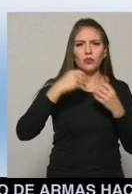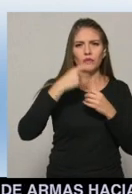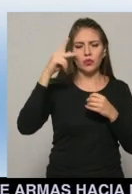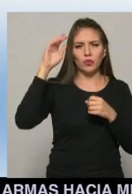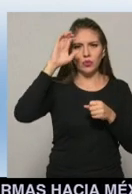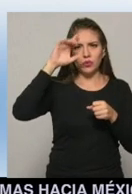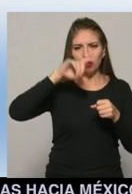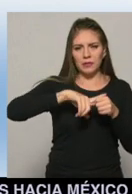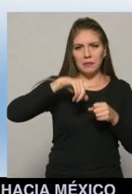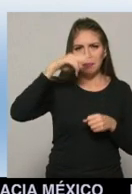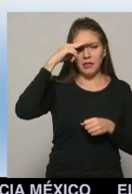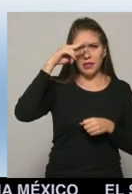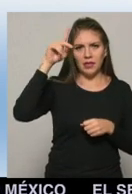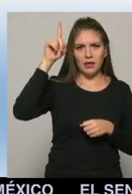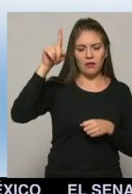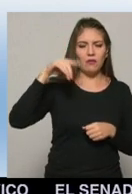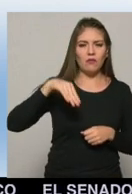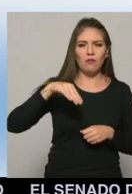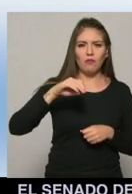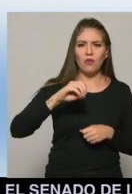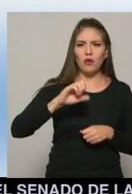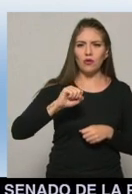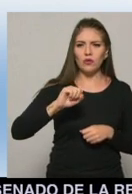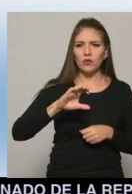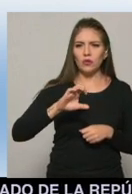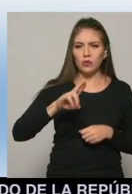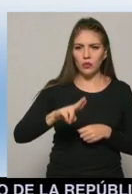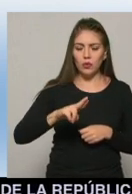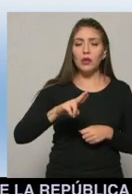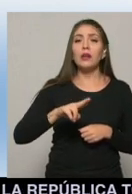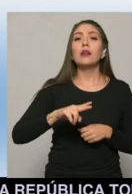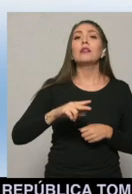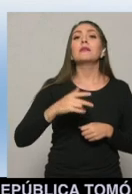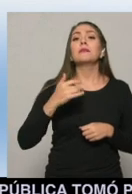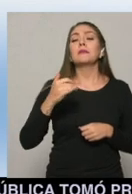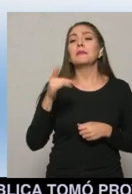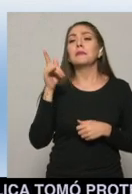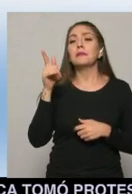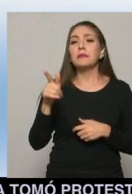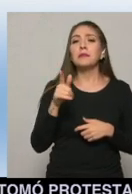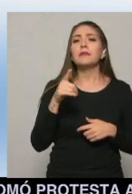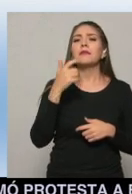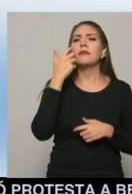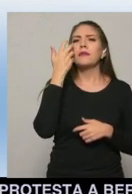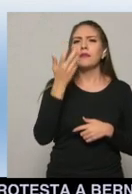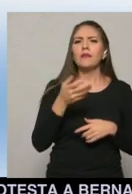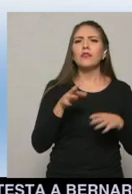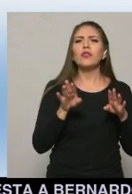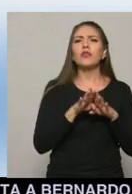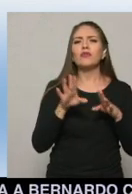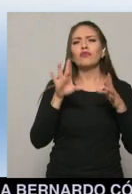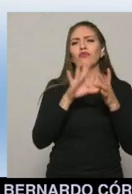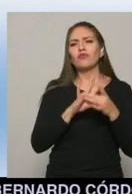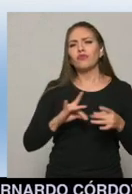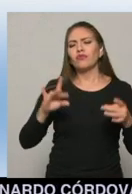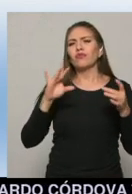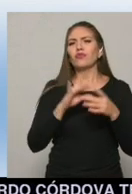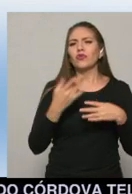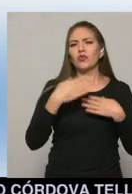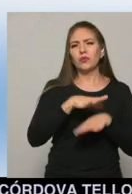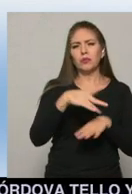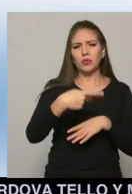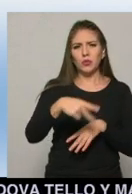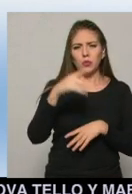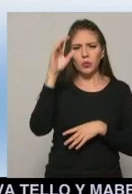en Moscú, la señora Fortuny. Y pues ahí lo que intentamos es hablar un poco sobre la cultura